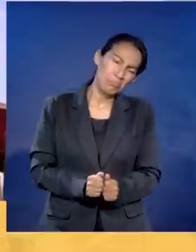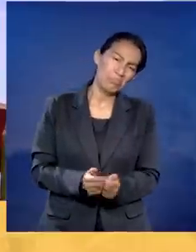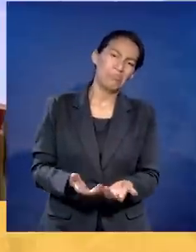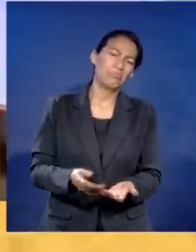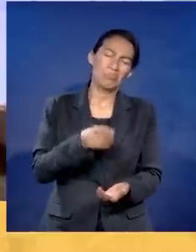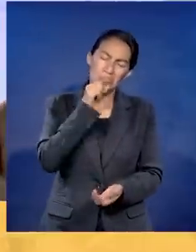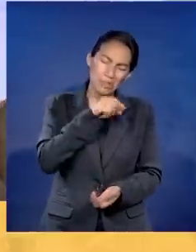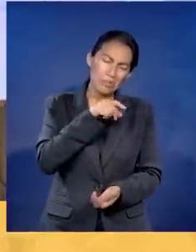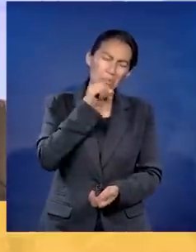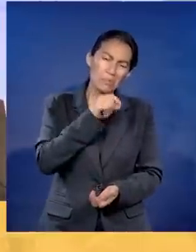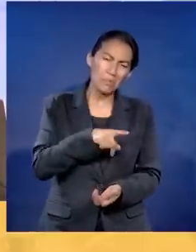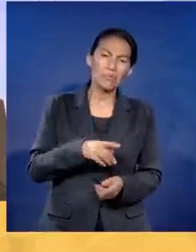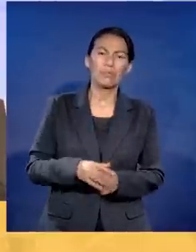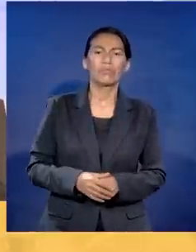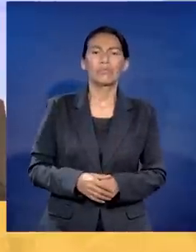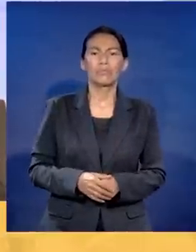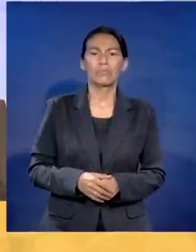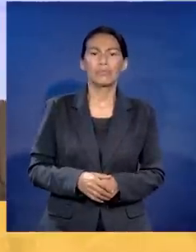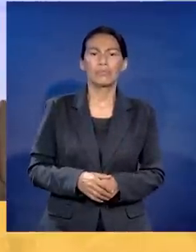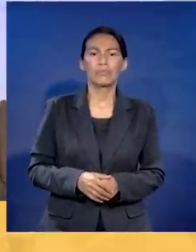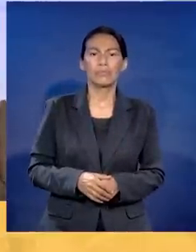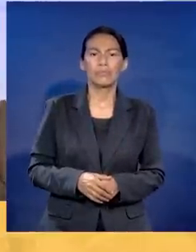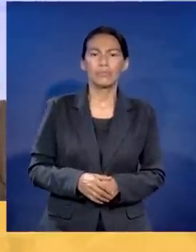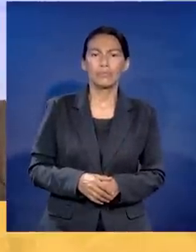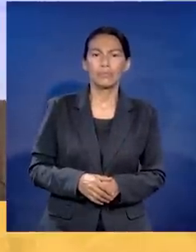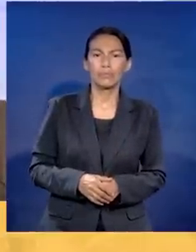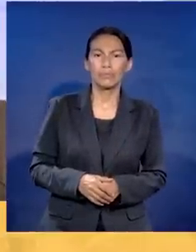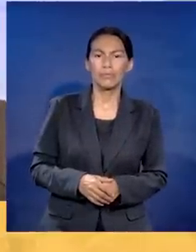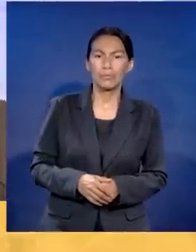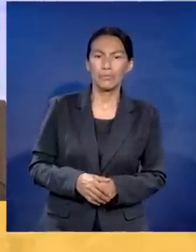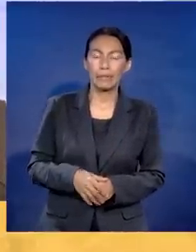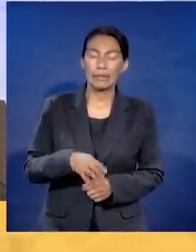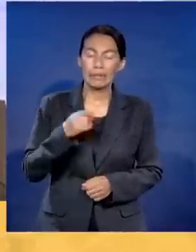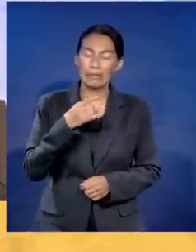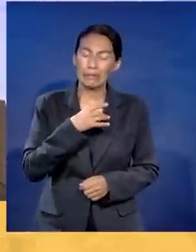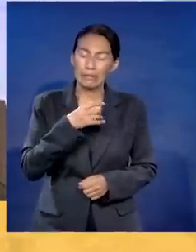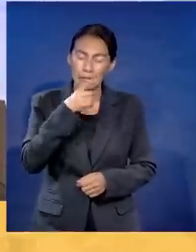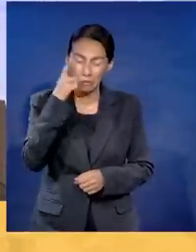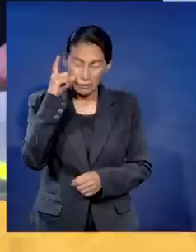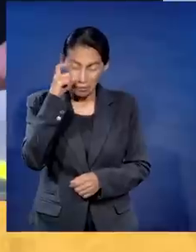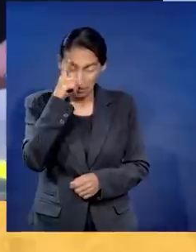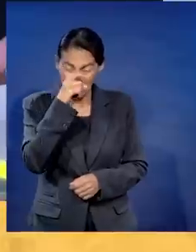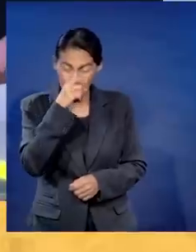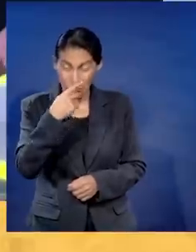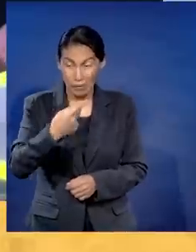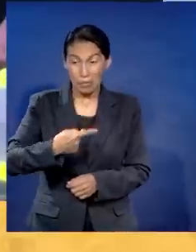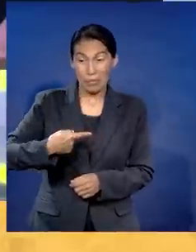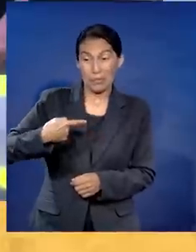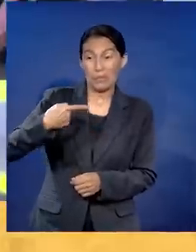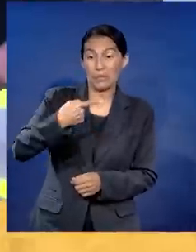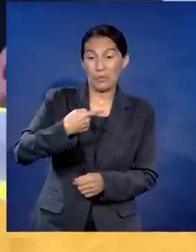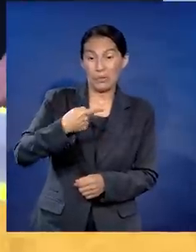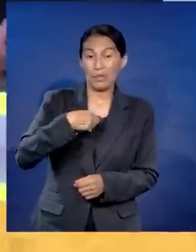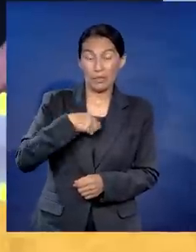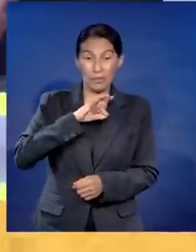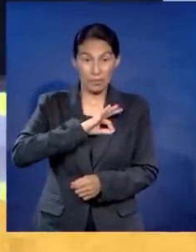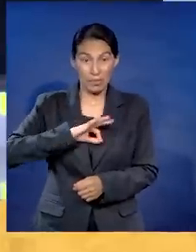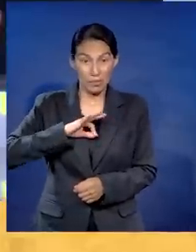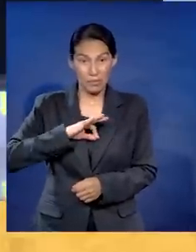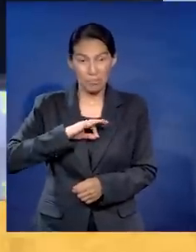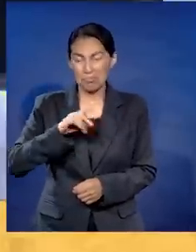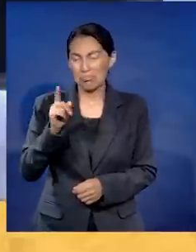ha avanzado, pero yo sigo aquí en el mismo lugar todo el tiempo. Y lo que más me duele es que nunca